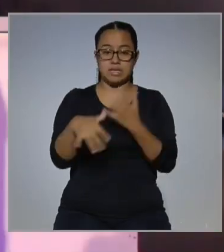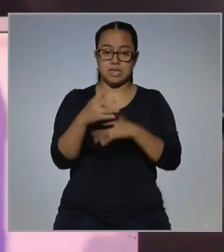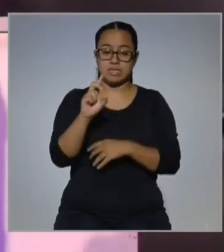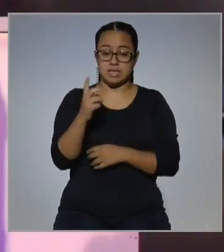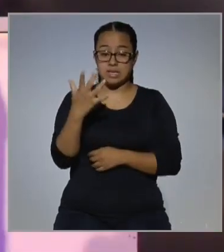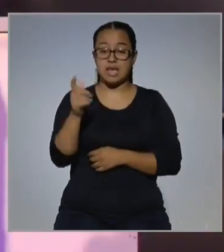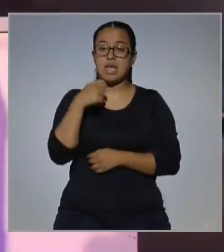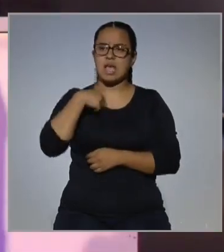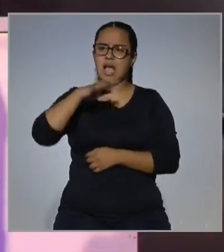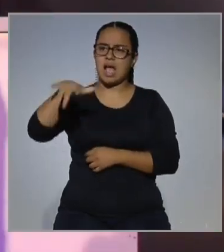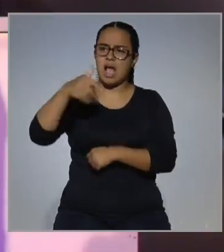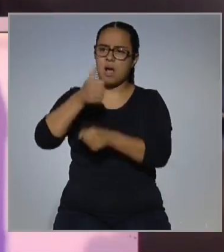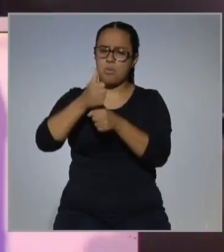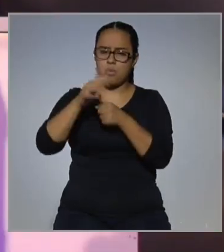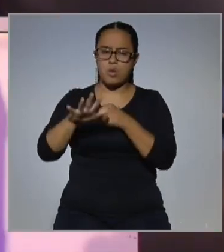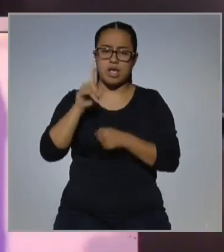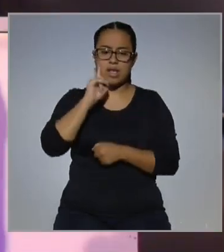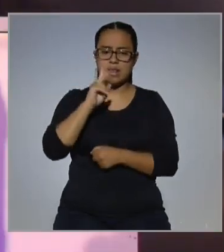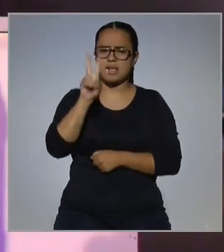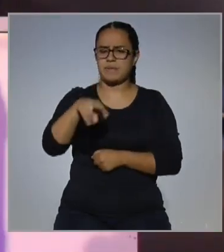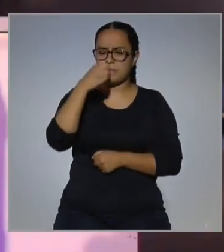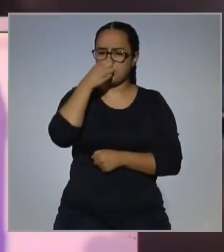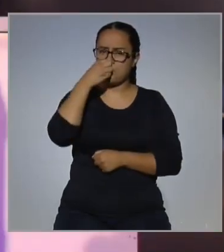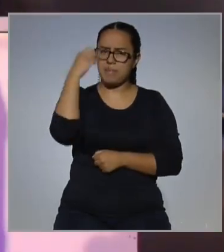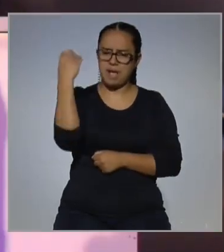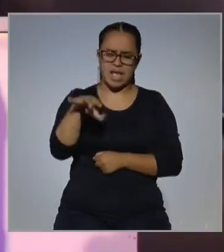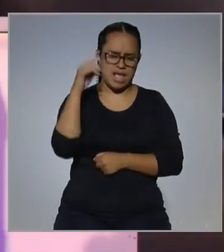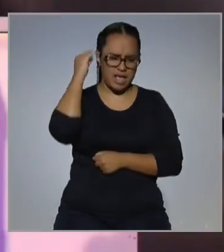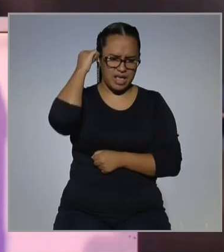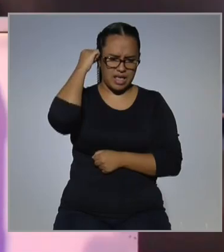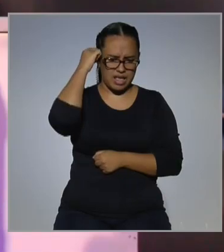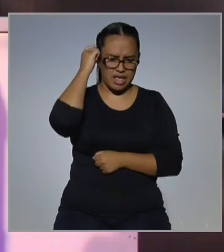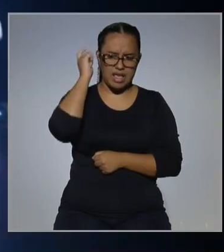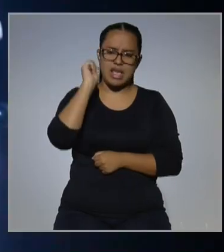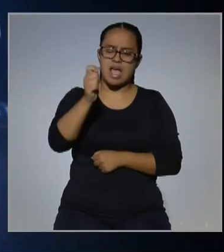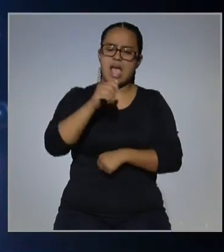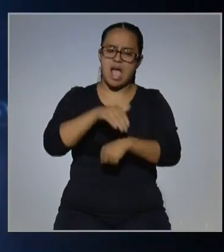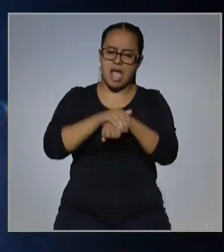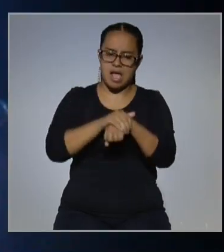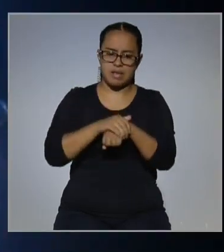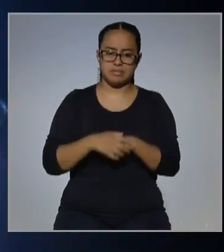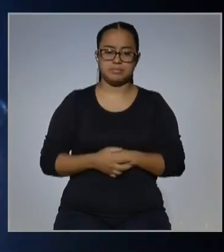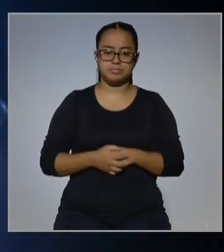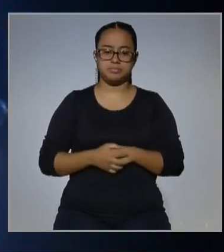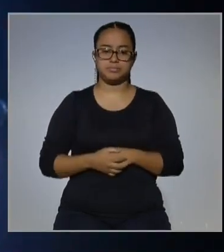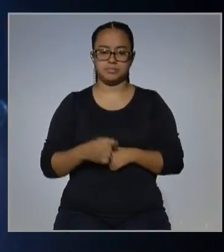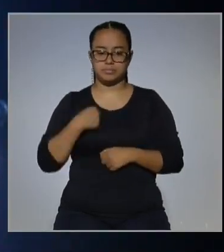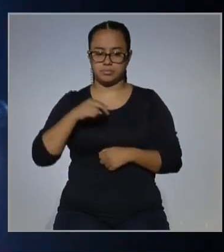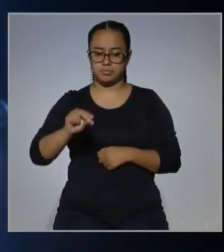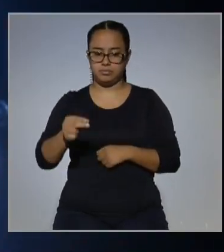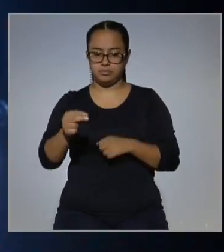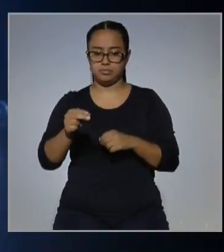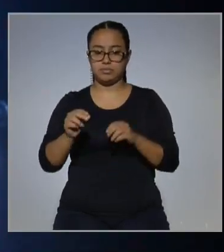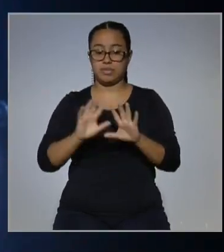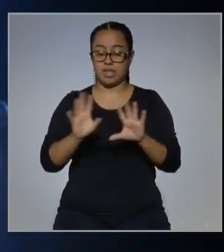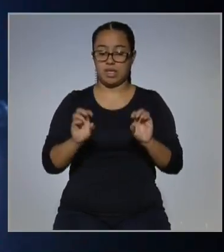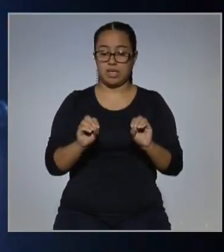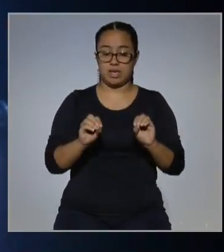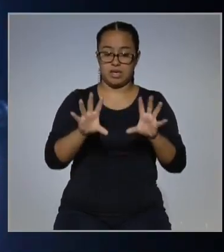abuela es lo máximo. Es la onda en amistad. Encendido de válvulas.